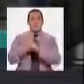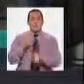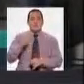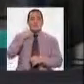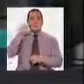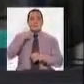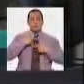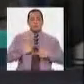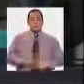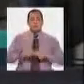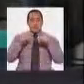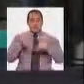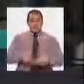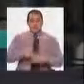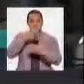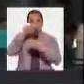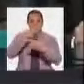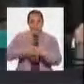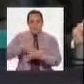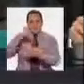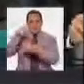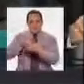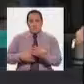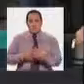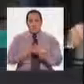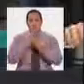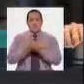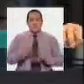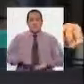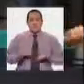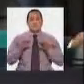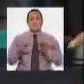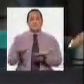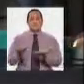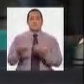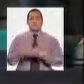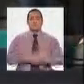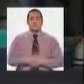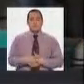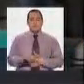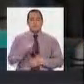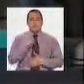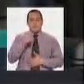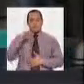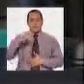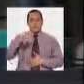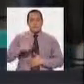Humanos, esos peritajes y esas pruebas obtenidas fueron